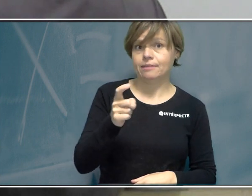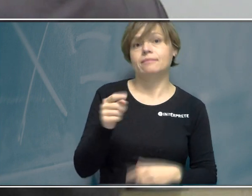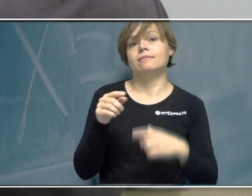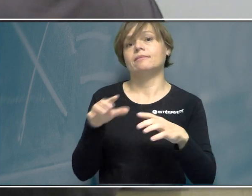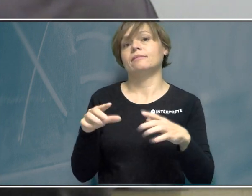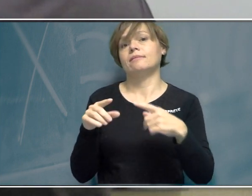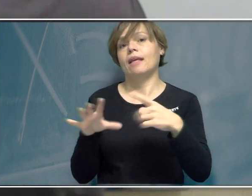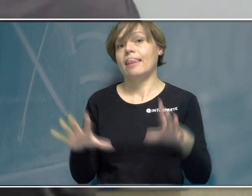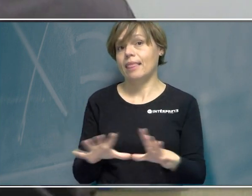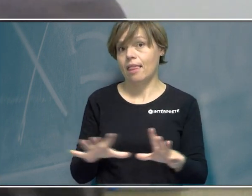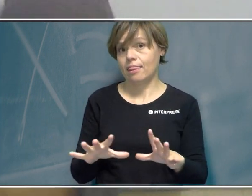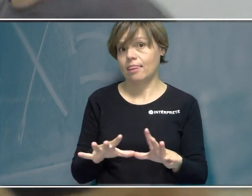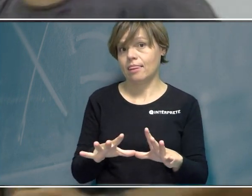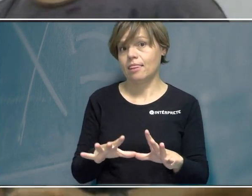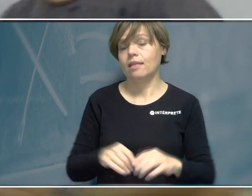partido entre 10,